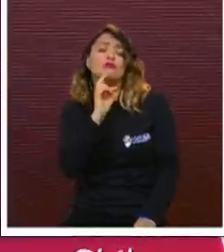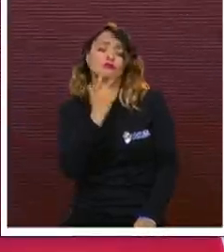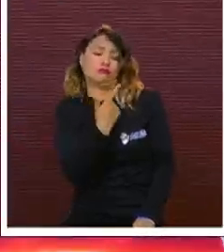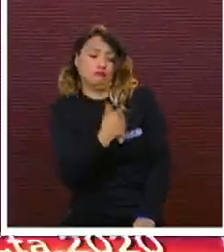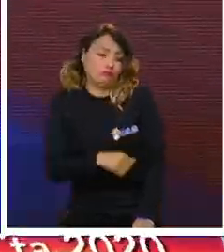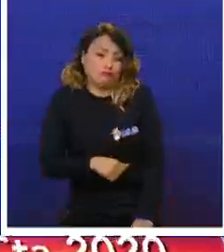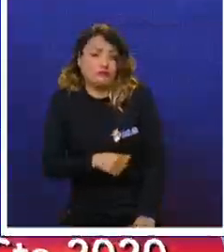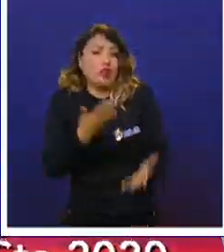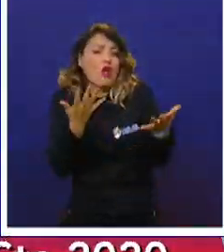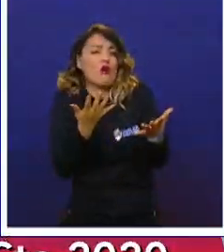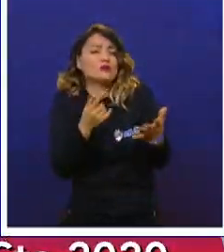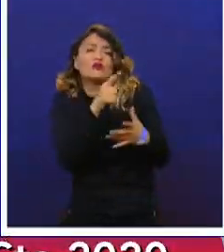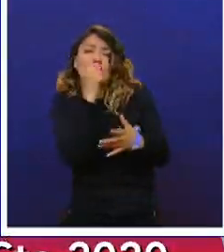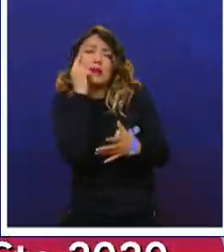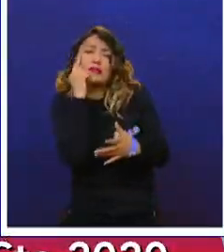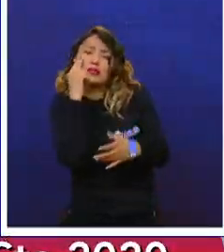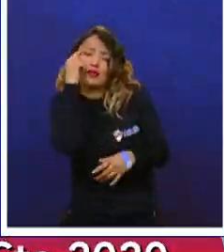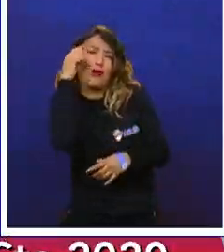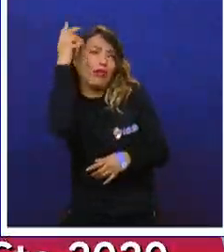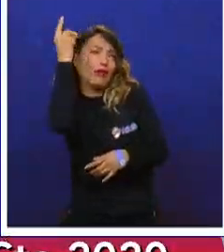que mis ideas son como la wea.